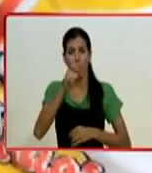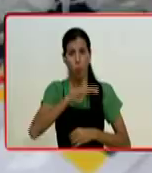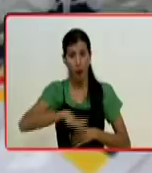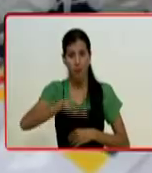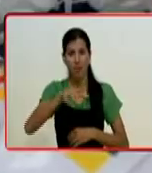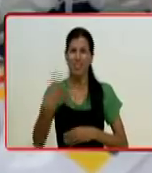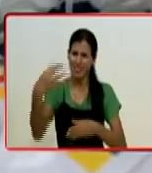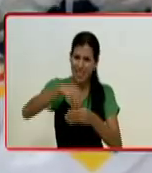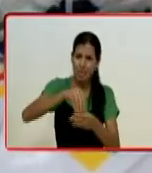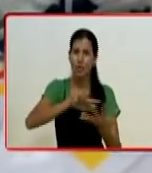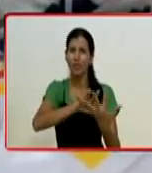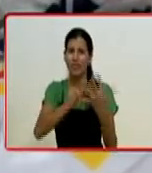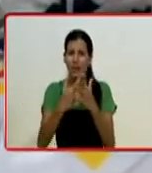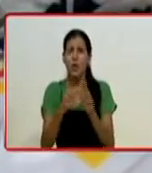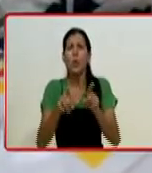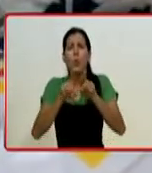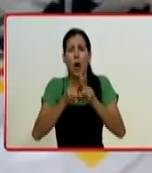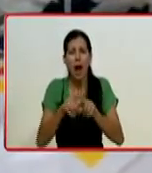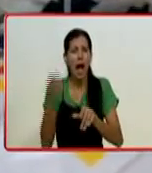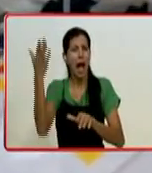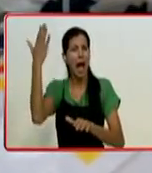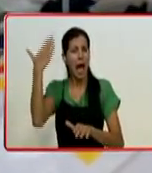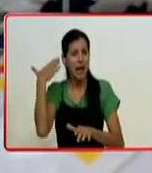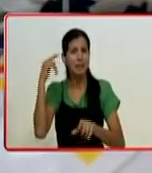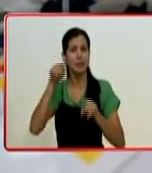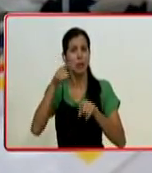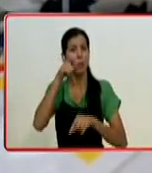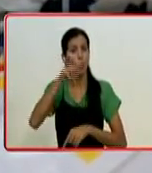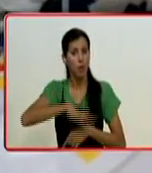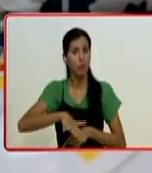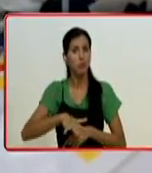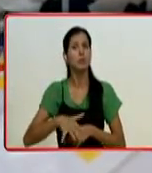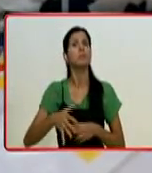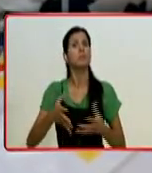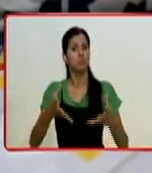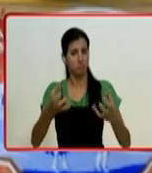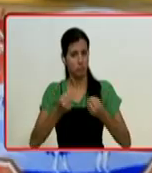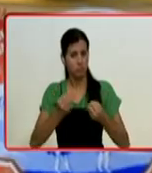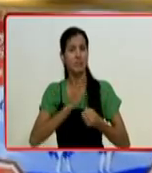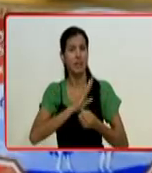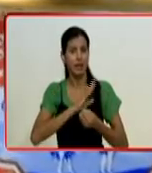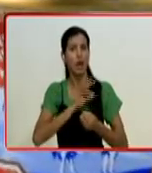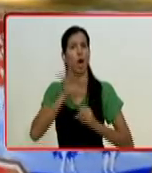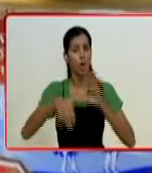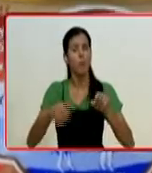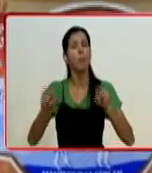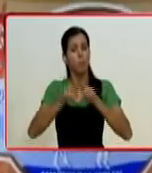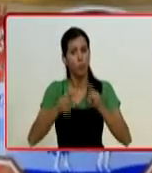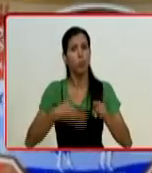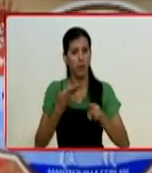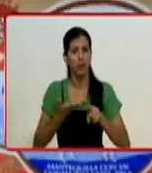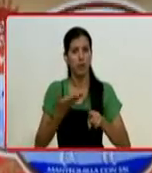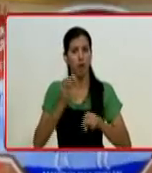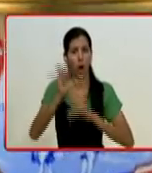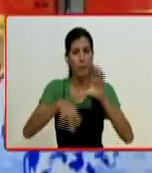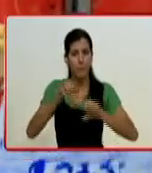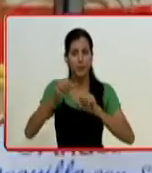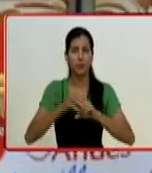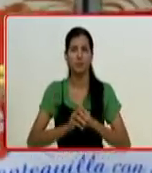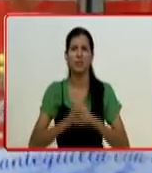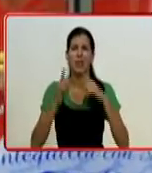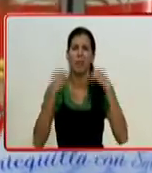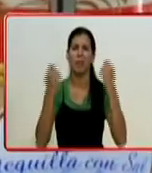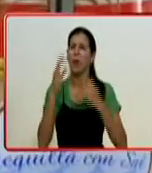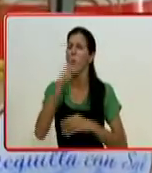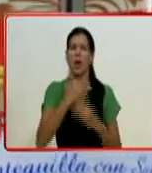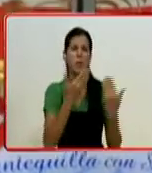como ocurría en tiempos anteriores, el pueblo en el barrio tenga los productos alimenticios. Dentro de esa campaña irresponsable que los factores